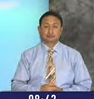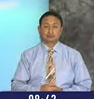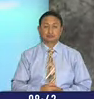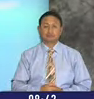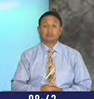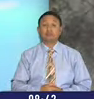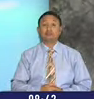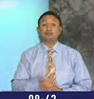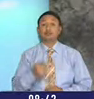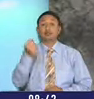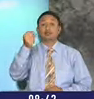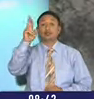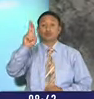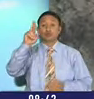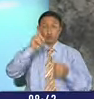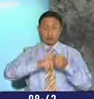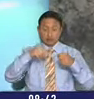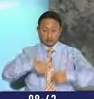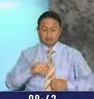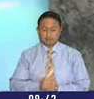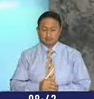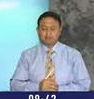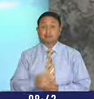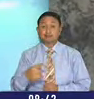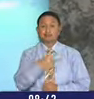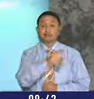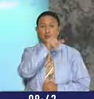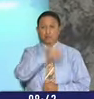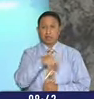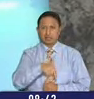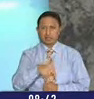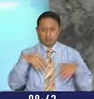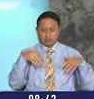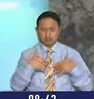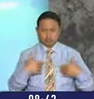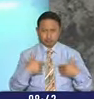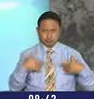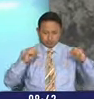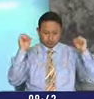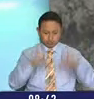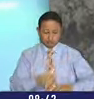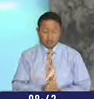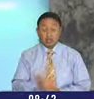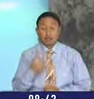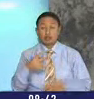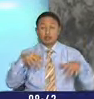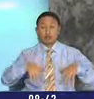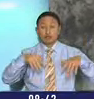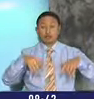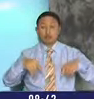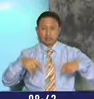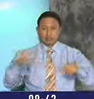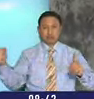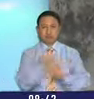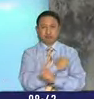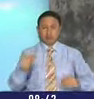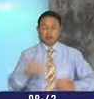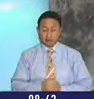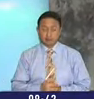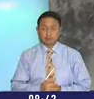Es la ferroviaria al sur de Quito y este el agresor de los pequeños animales, dos perros que fueron cruelmente